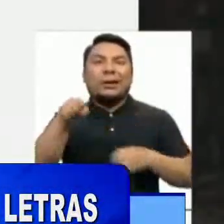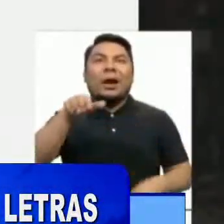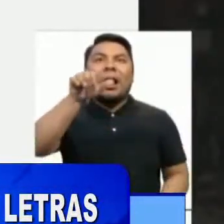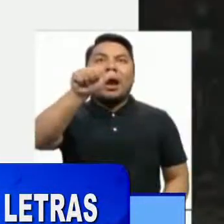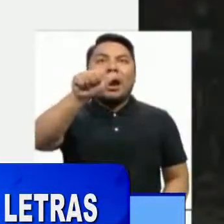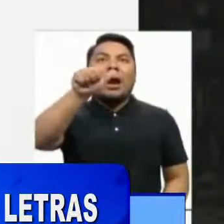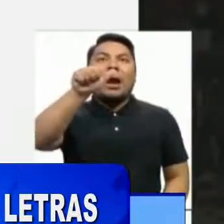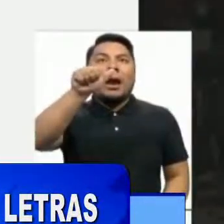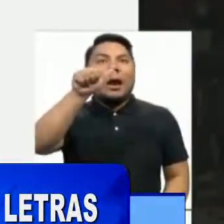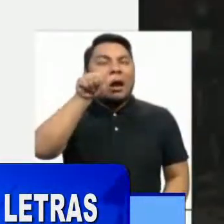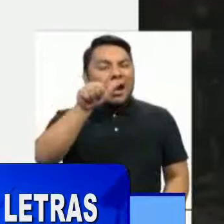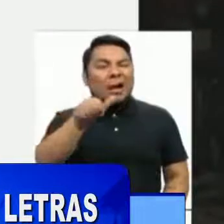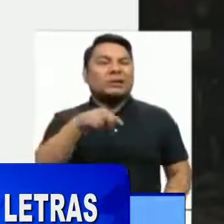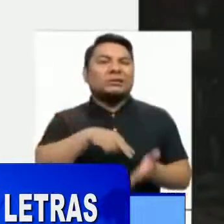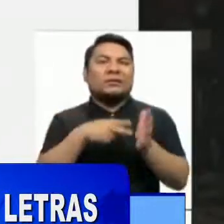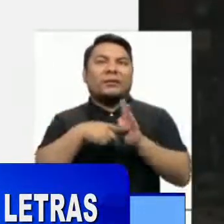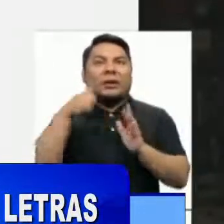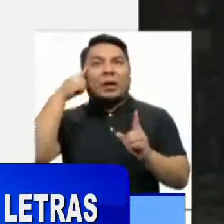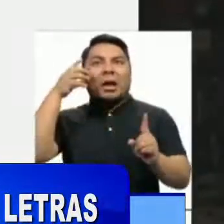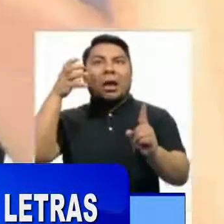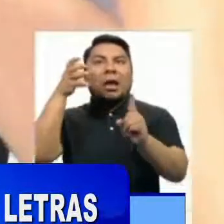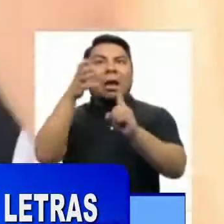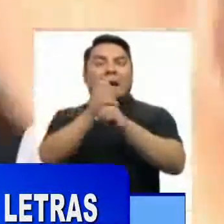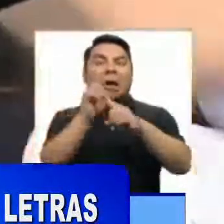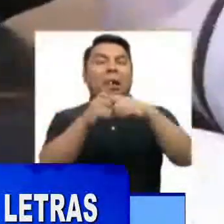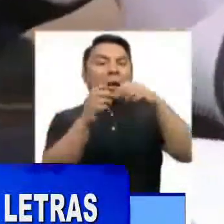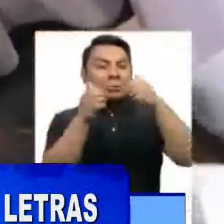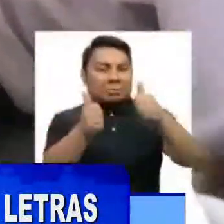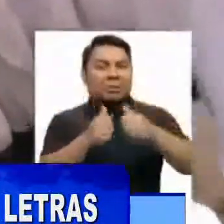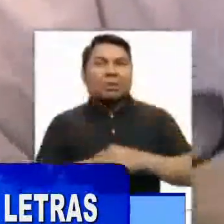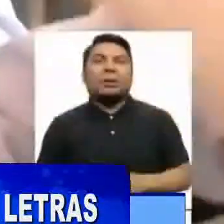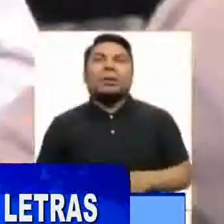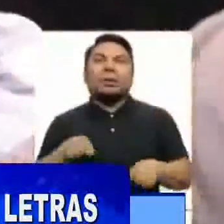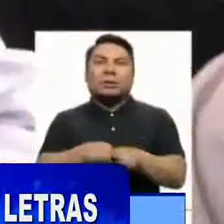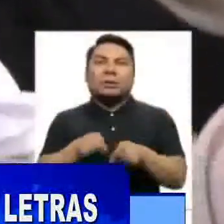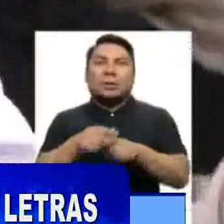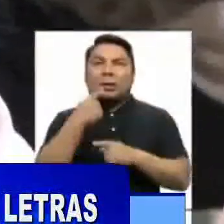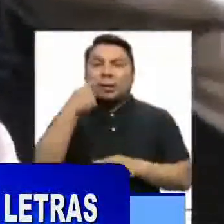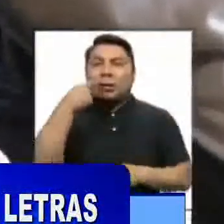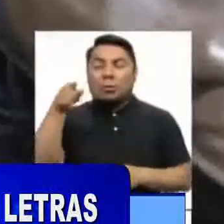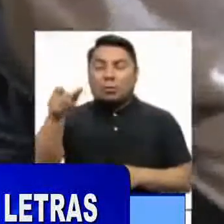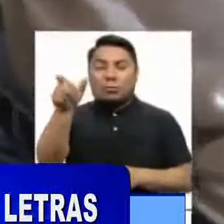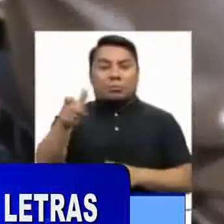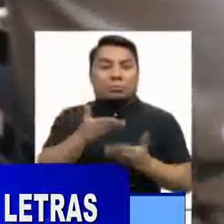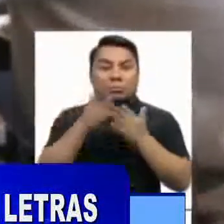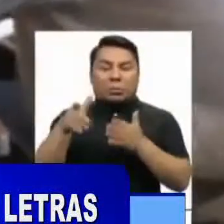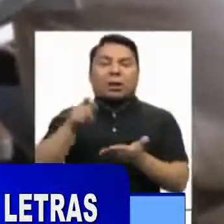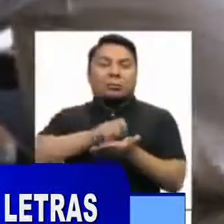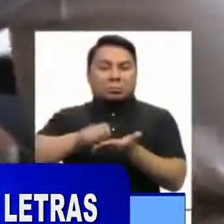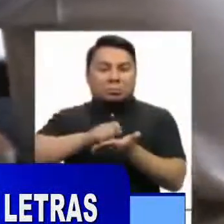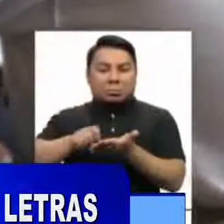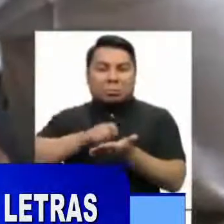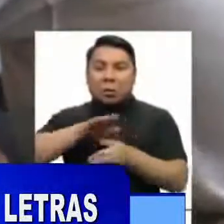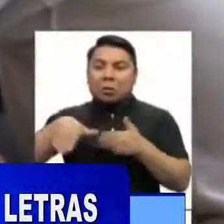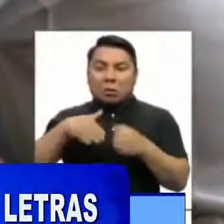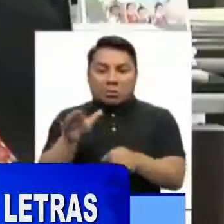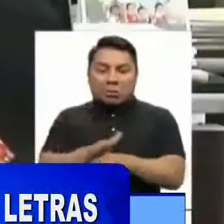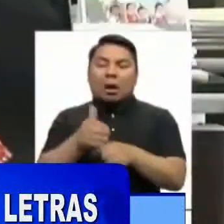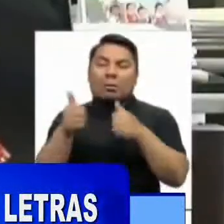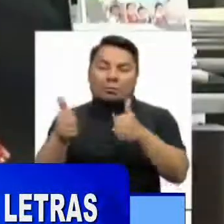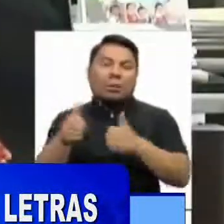le sigue la A, que equivale a logro satisfactorio. Indicó, en este caso, el alumno cumplió con solvencia todo lo que se había